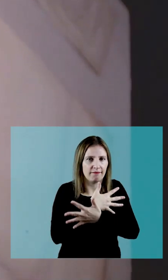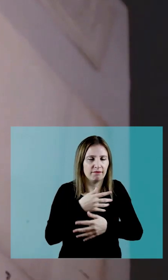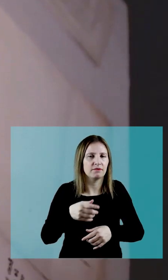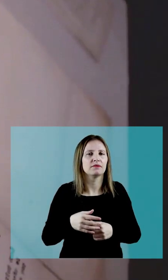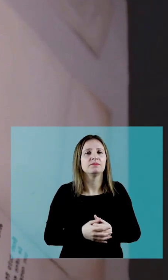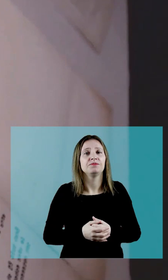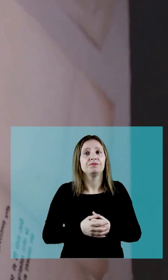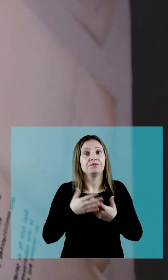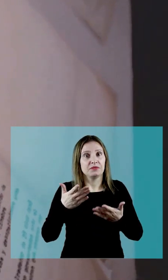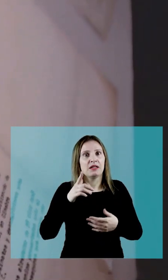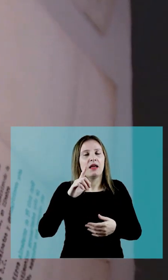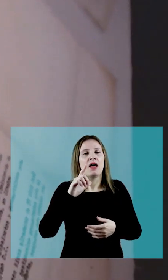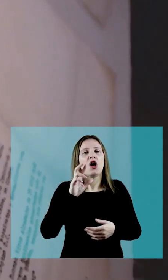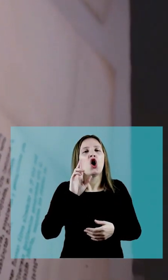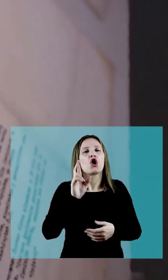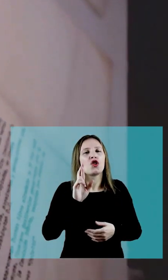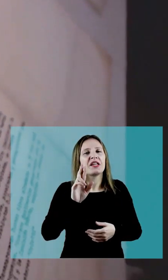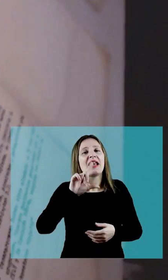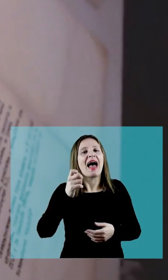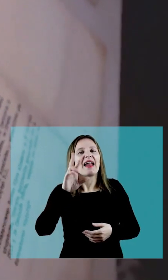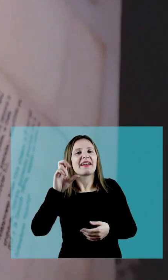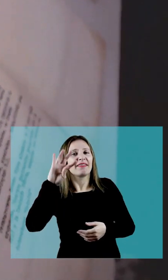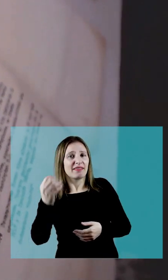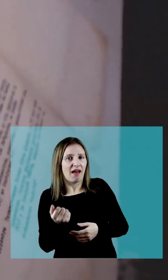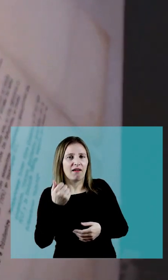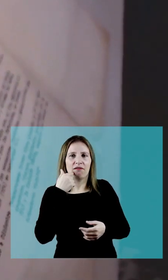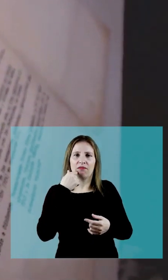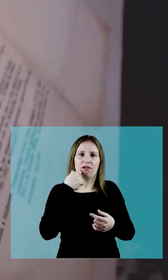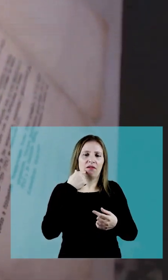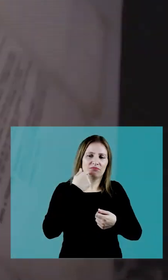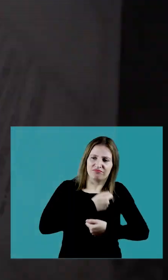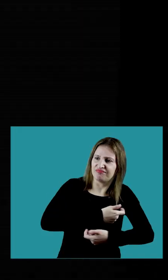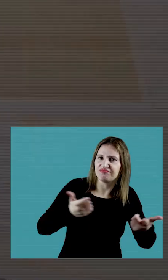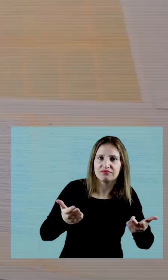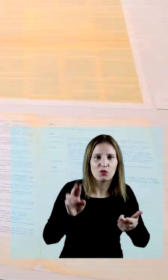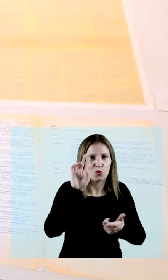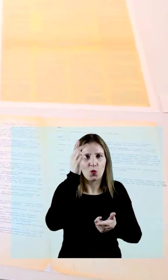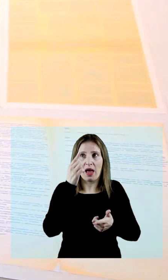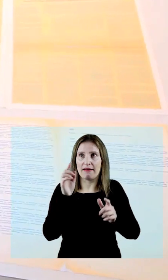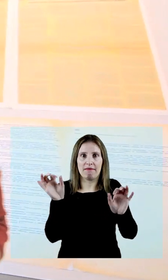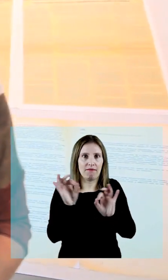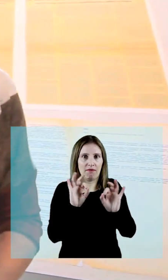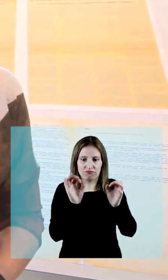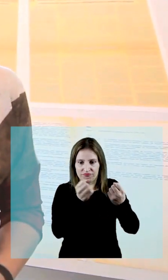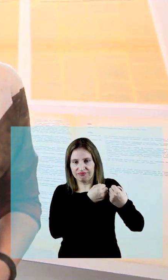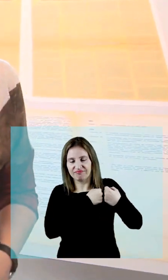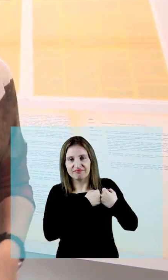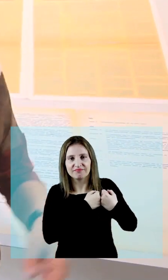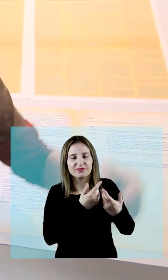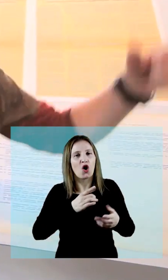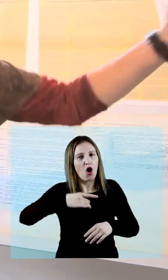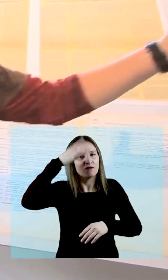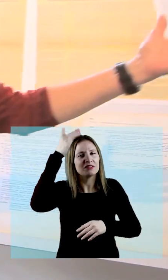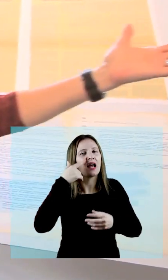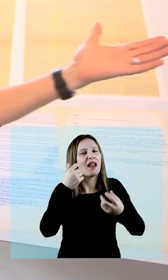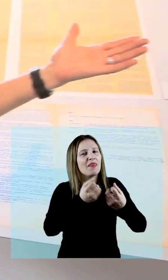la de Rodríguez Larreta, no va a circular en Uruguay, no va a ser conocida en Uruguay. La versión oficial es la de los